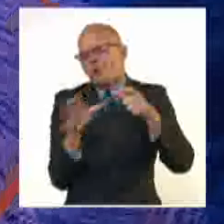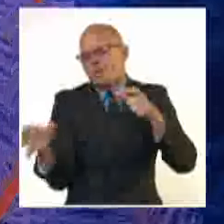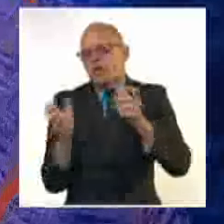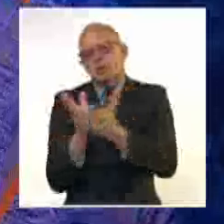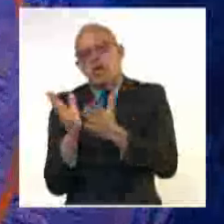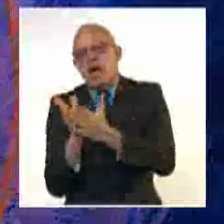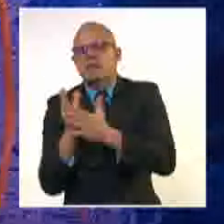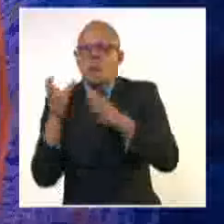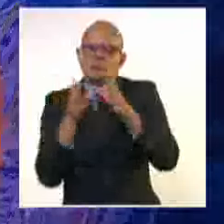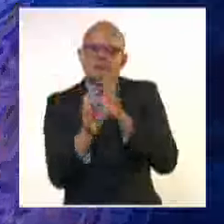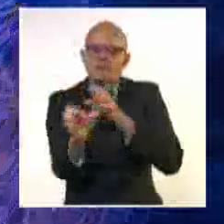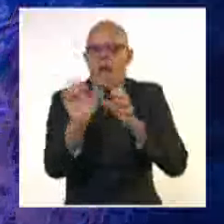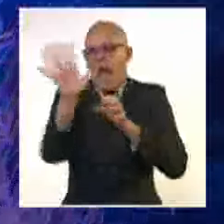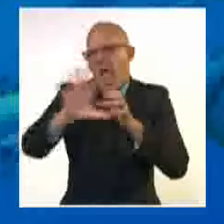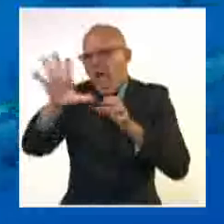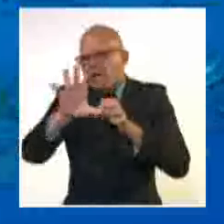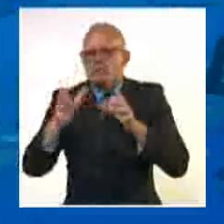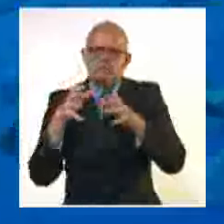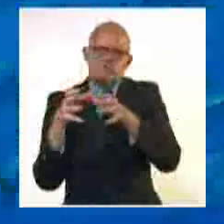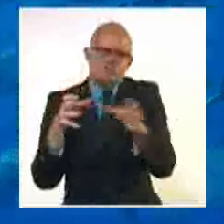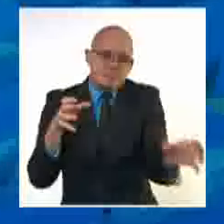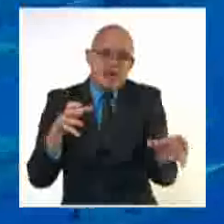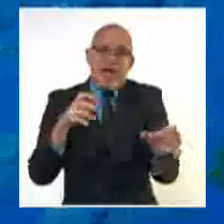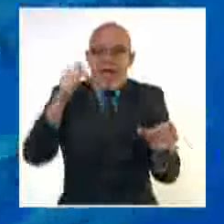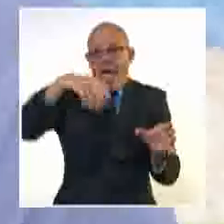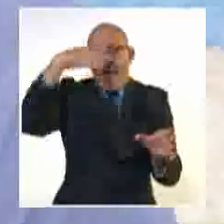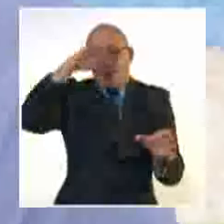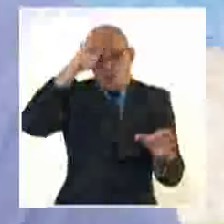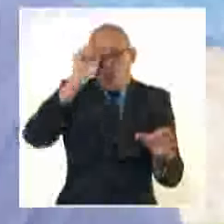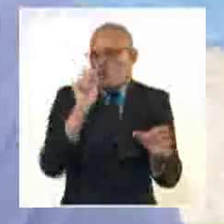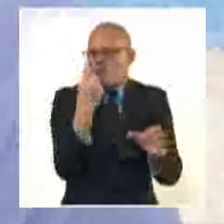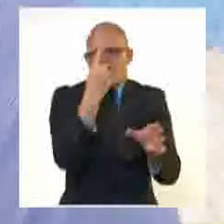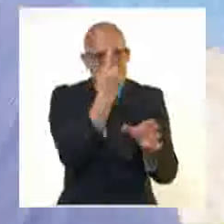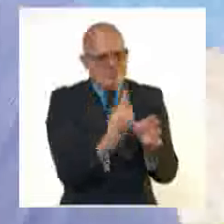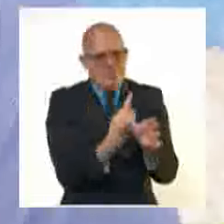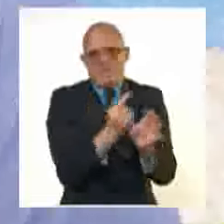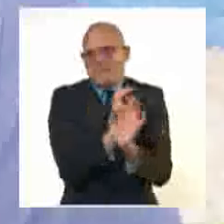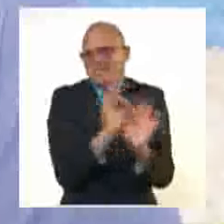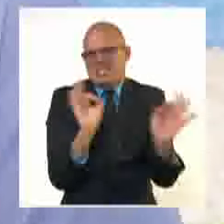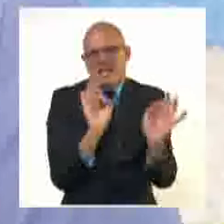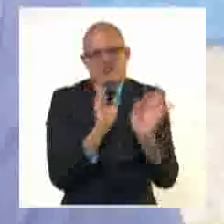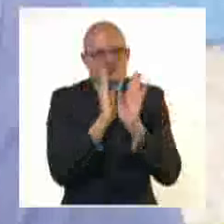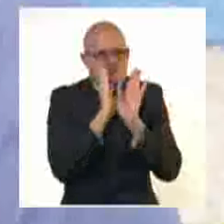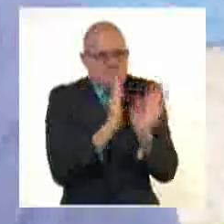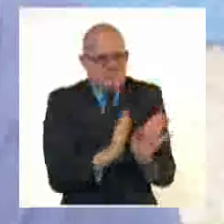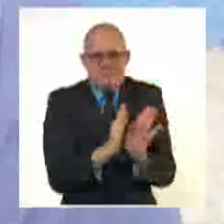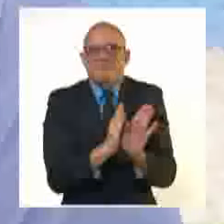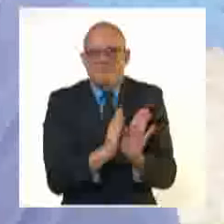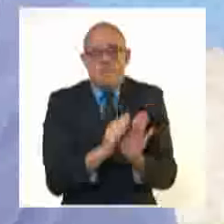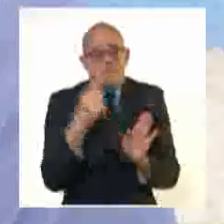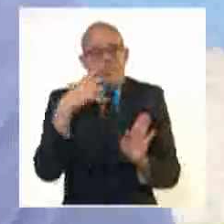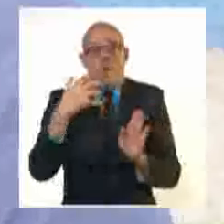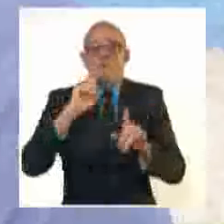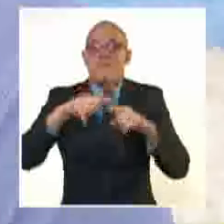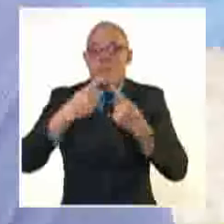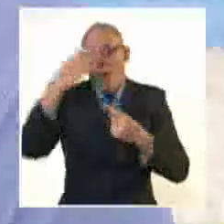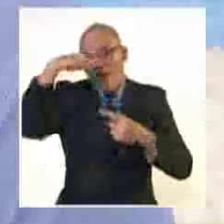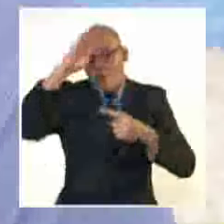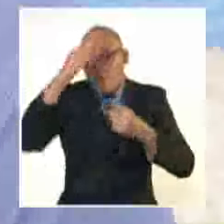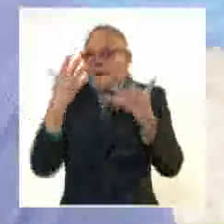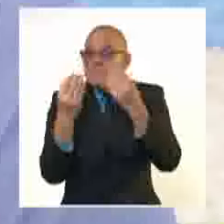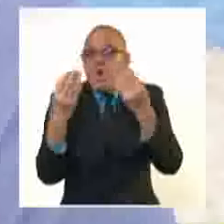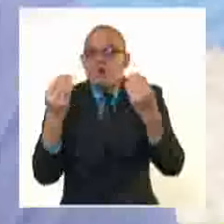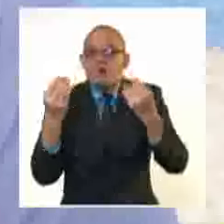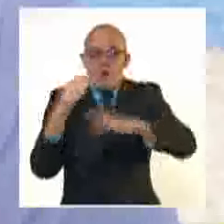embargo, debido a la relevancia de los arrecifes de coral en nuestras costas, precisamente se decidió que se creara y se